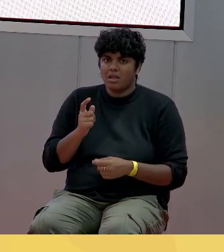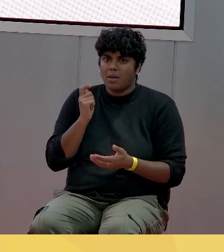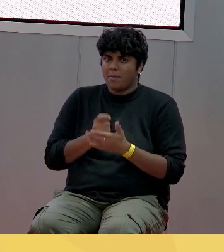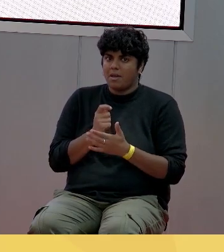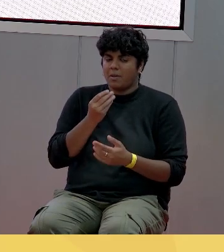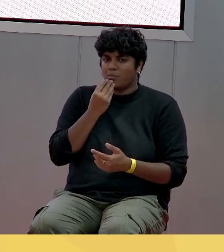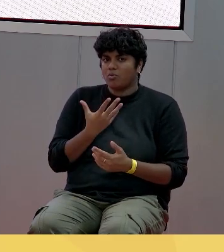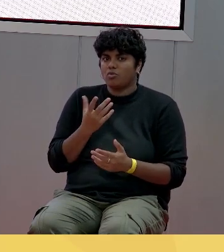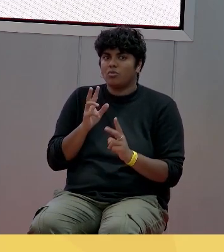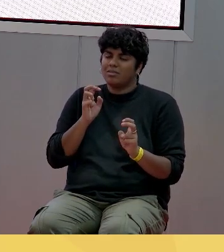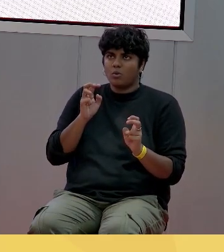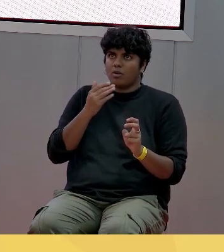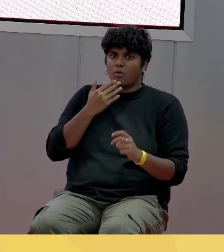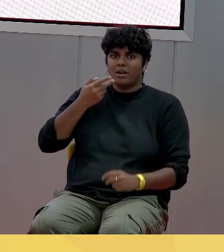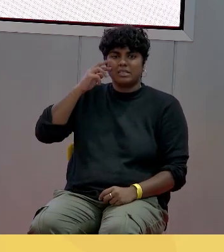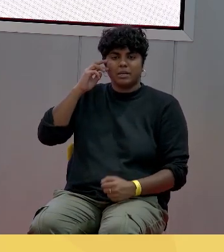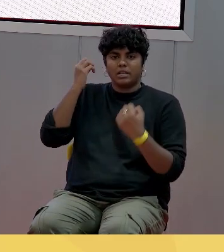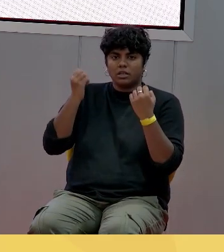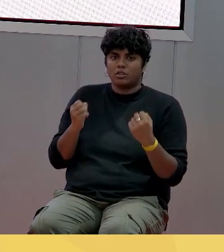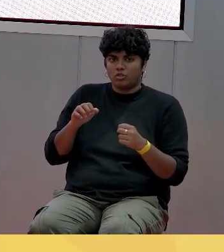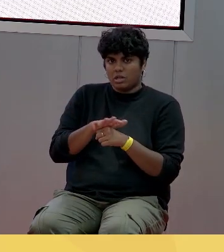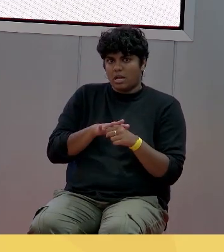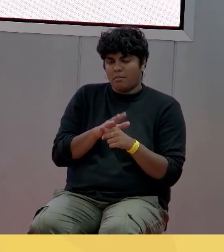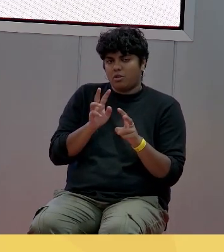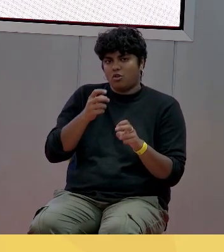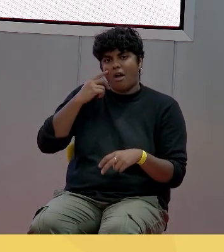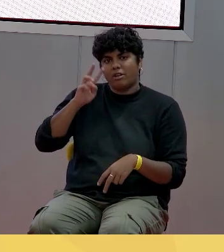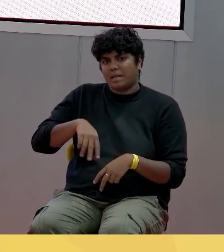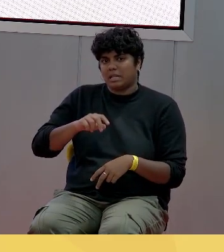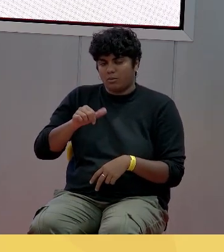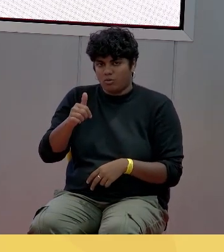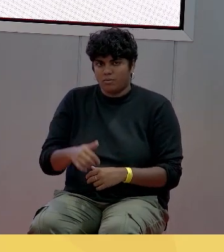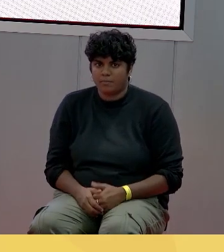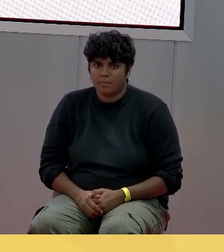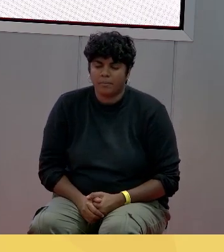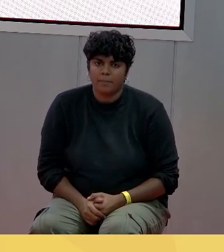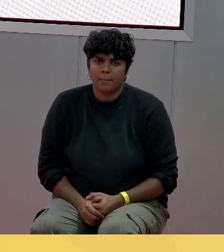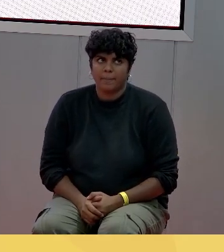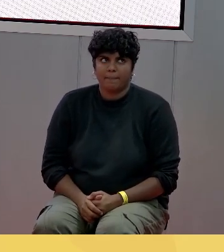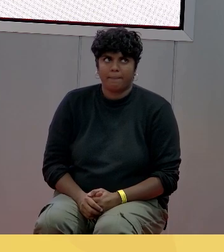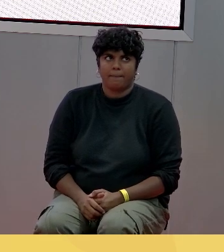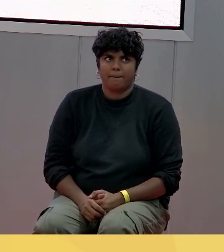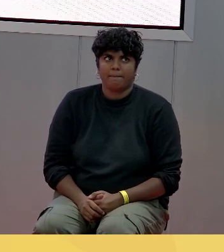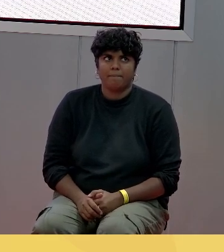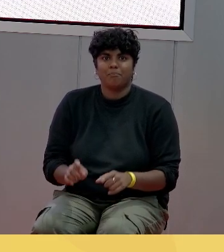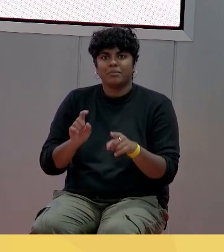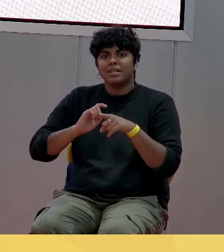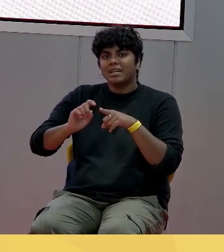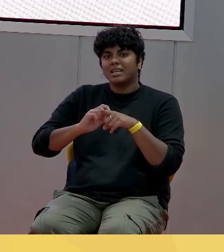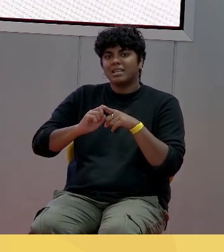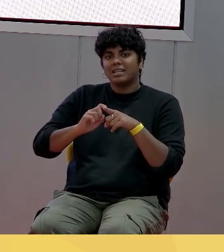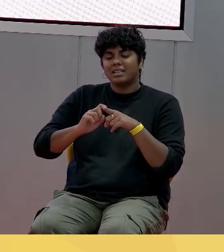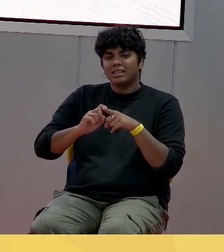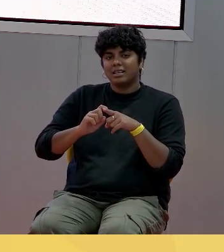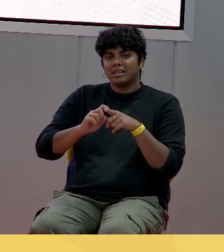como expertos en la materia, ¿no? Distorsionando completamente toda la evidencia que hay. ¿Qué críticas hacen? Que también han